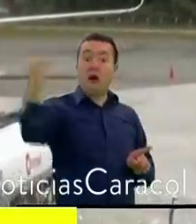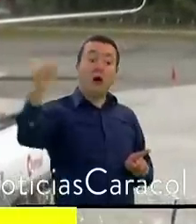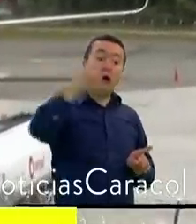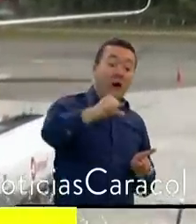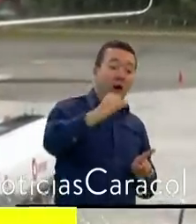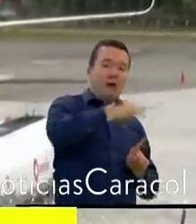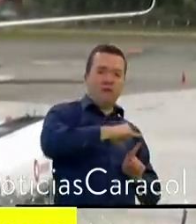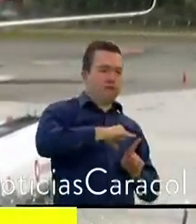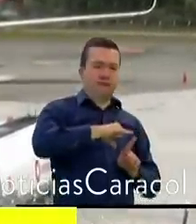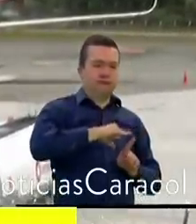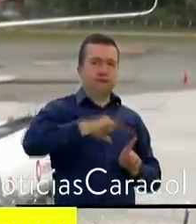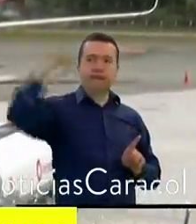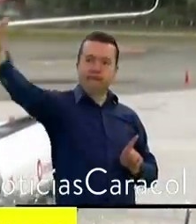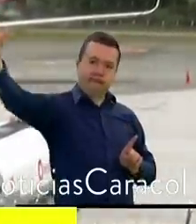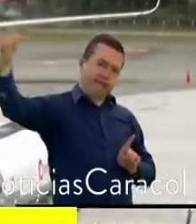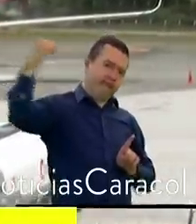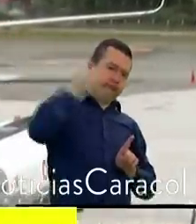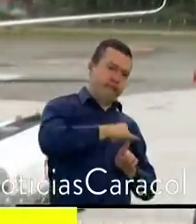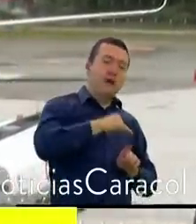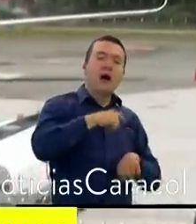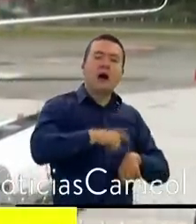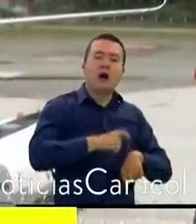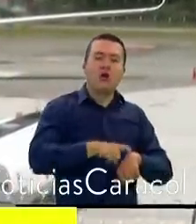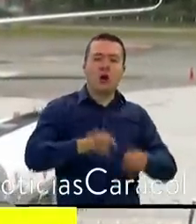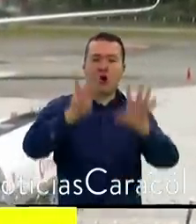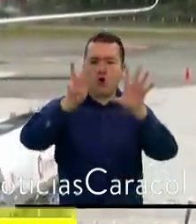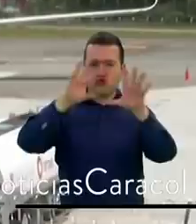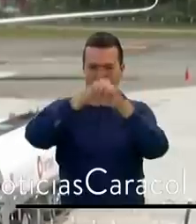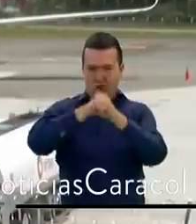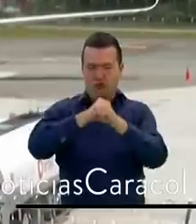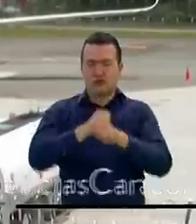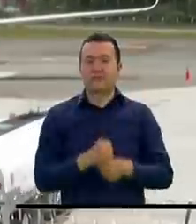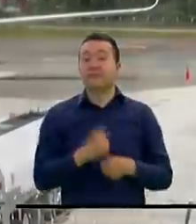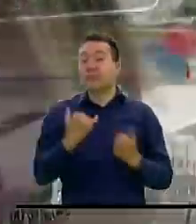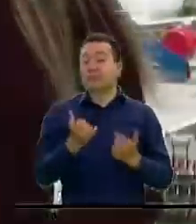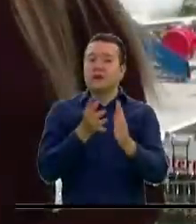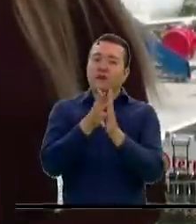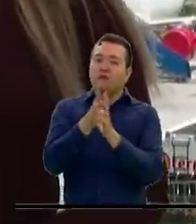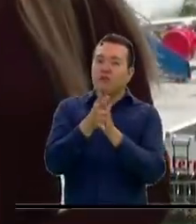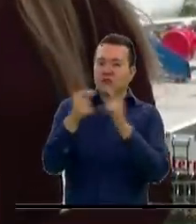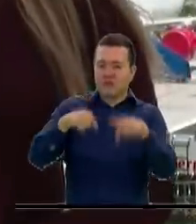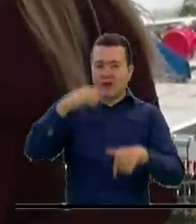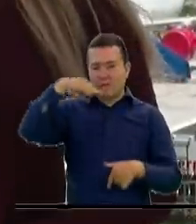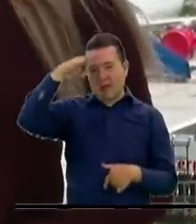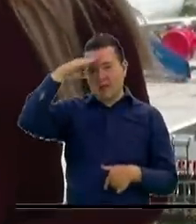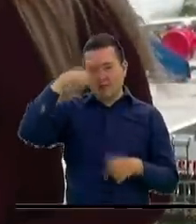Miami a las 8 de la noche. Esta es la información que registramos desde Medellín. Catalina Botero, Noticias Caracol.